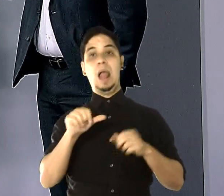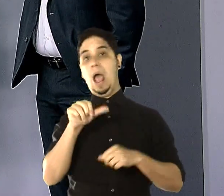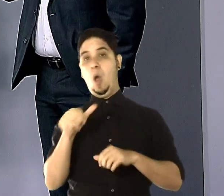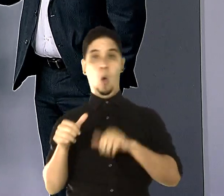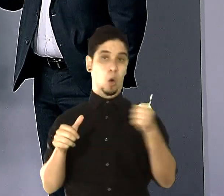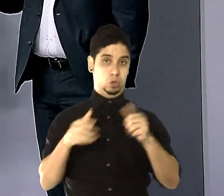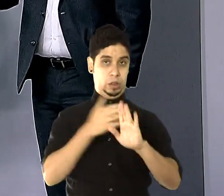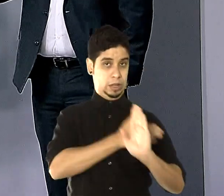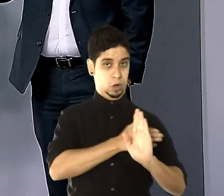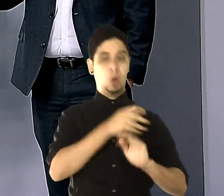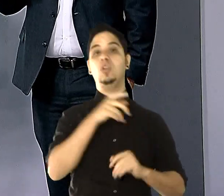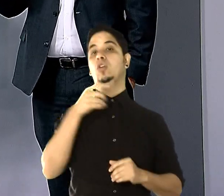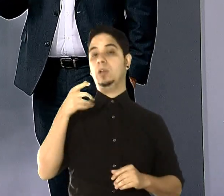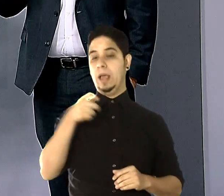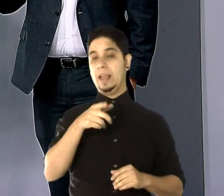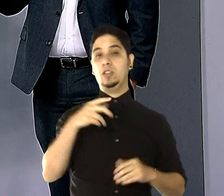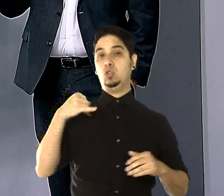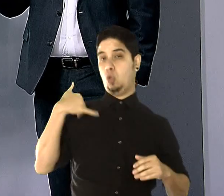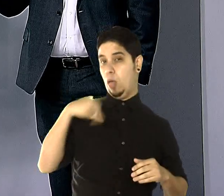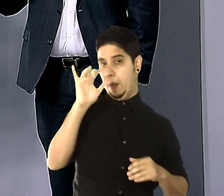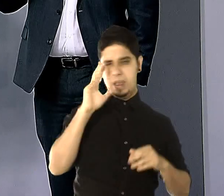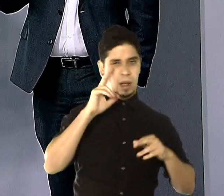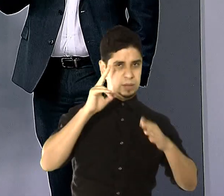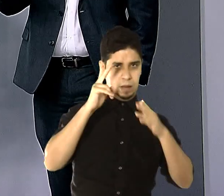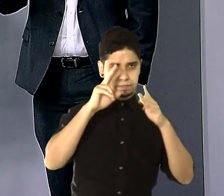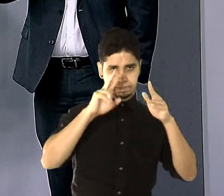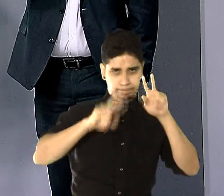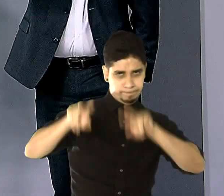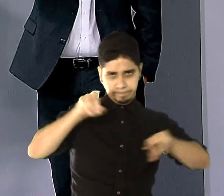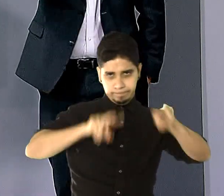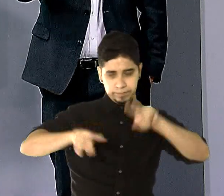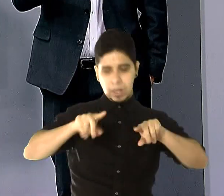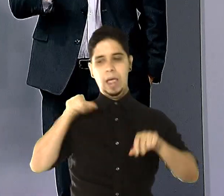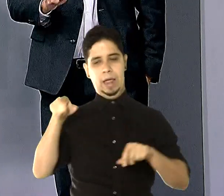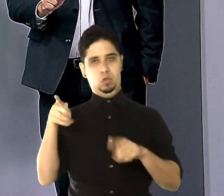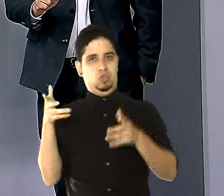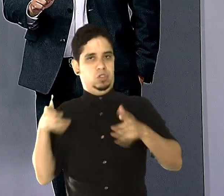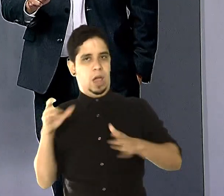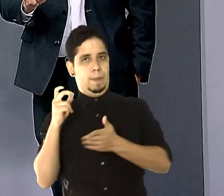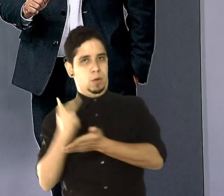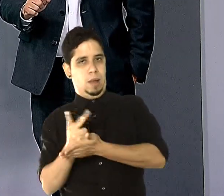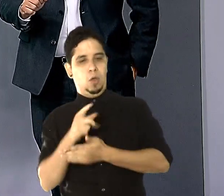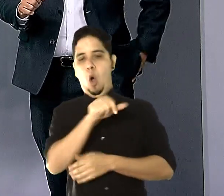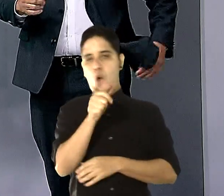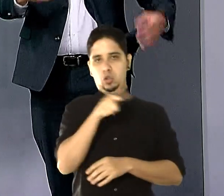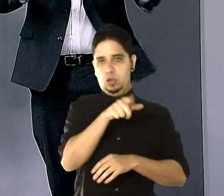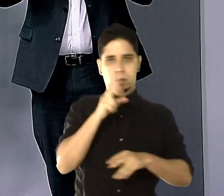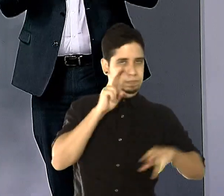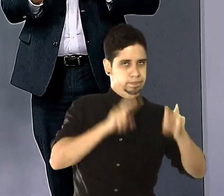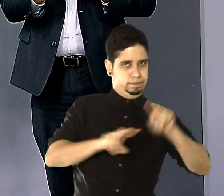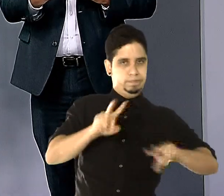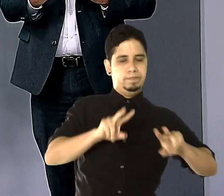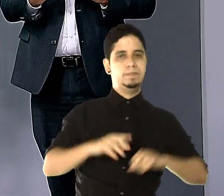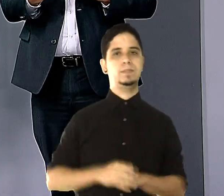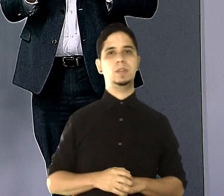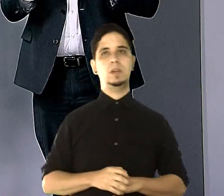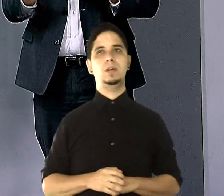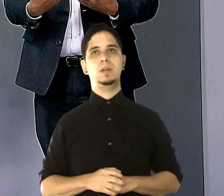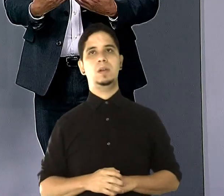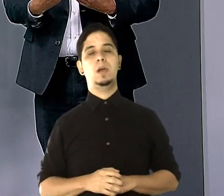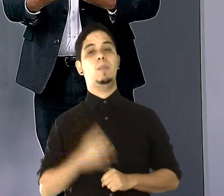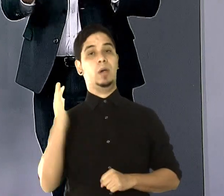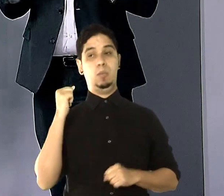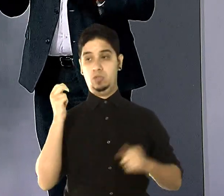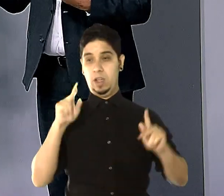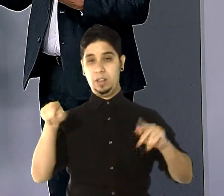y que ciertamente hay por lo menos 50 a 100 proyectos que tienen que ver con control de inundaciones, que es una preocupación que tiene la